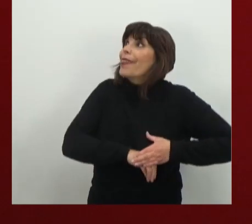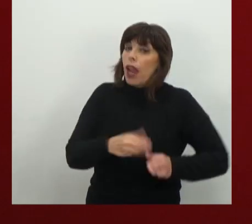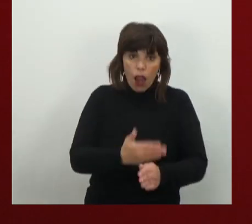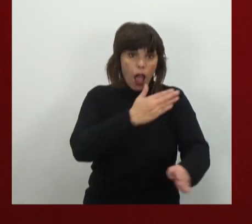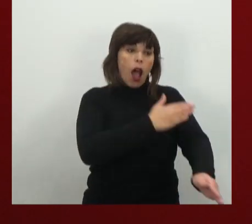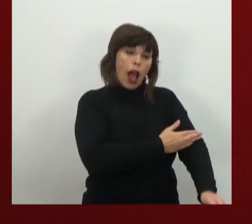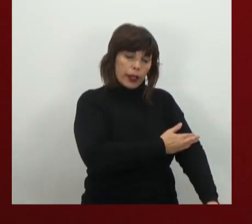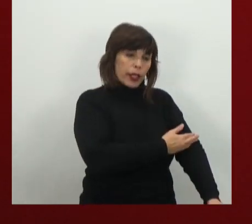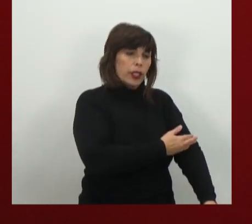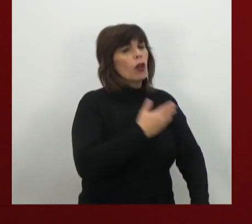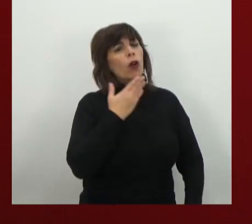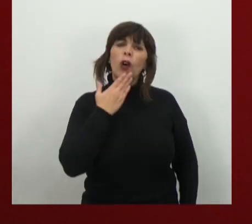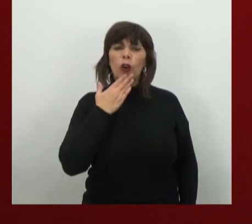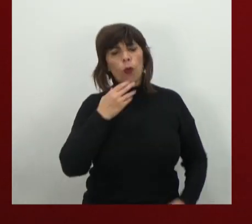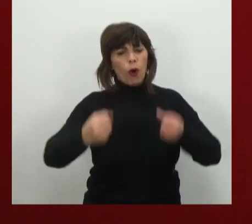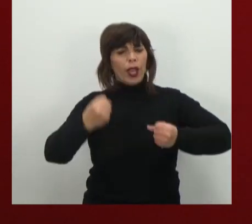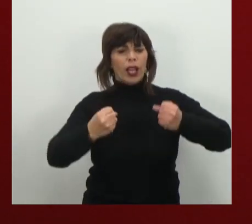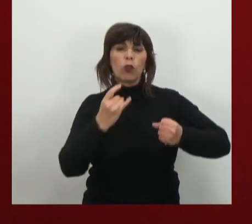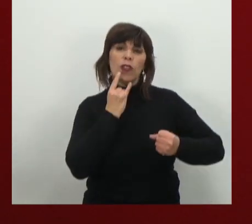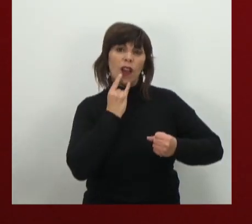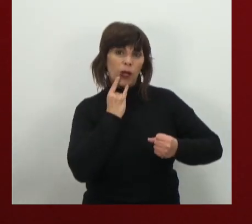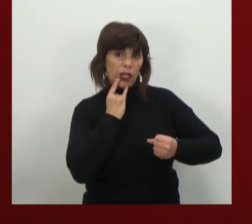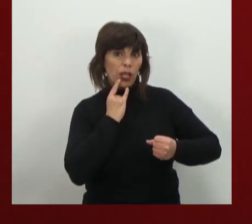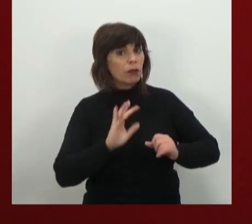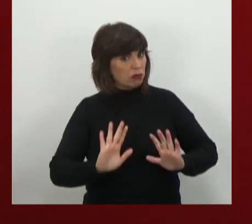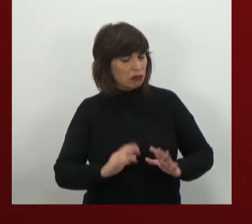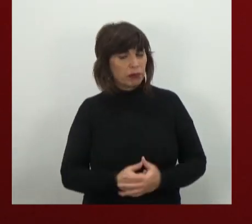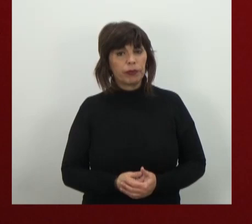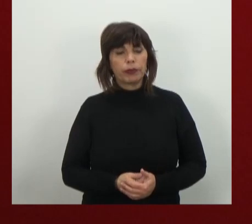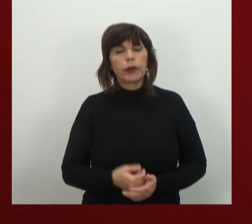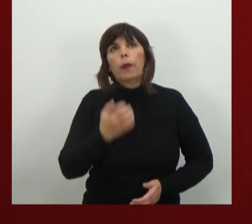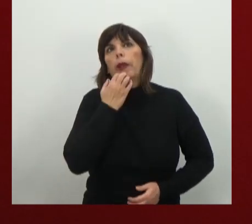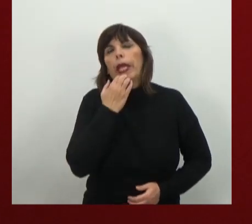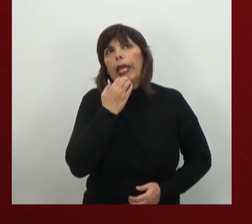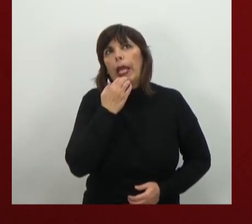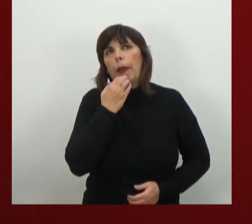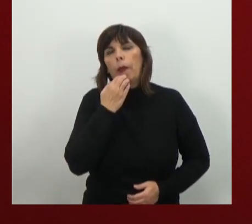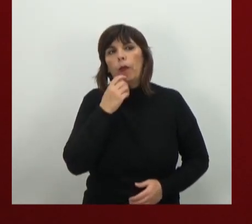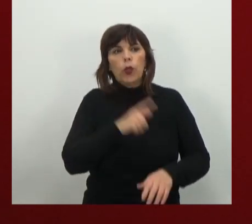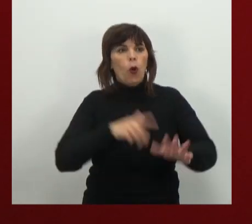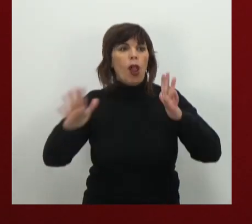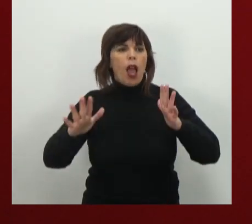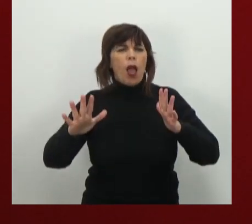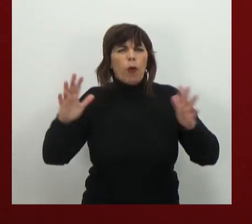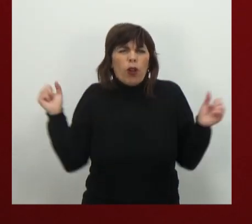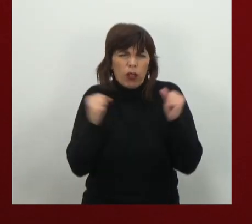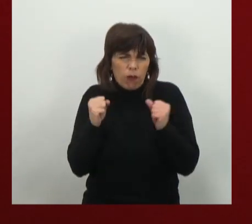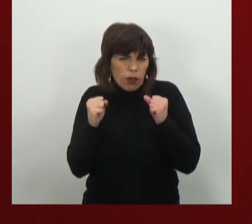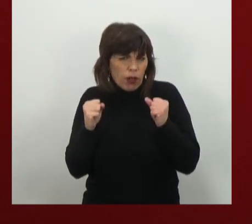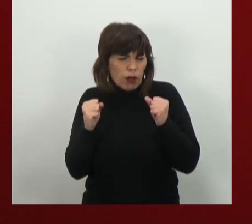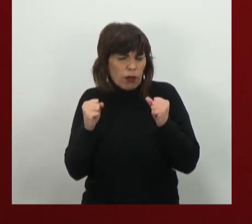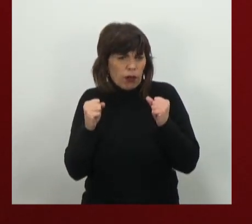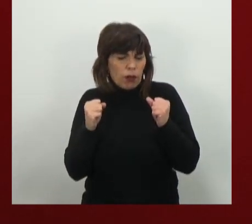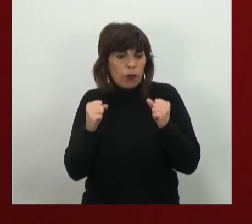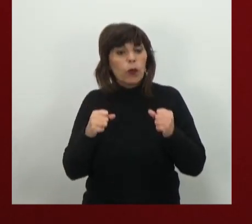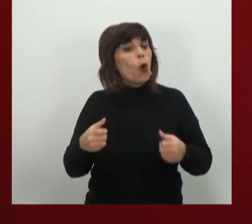coche. Yo no sé si un día, en invierno, por ejemplo, muchas veces sucede, vas al